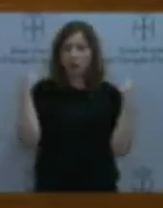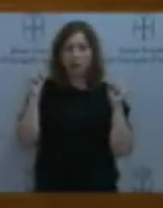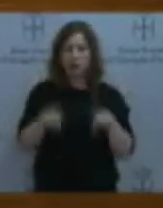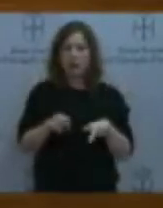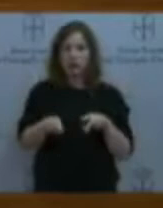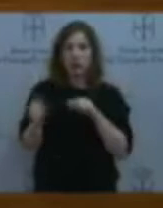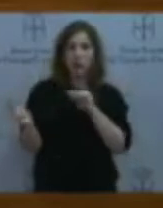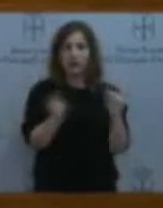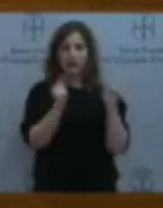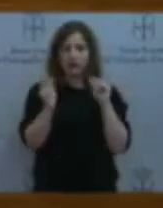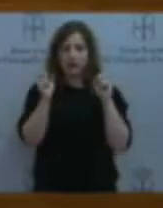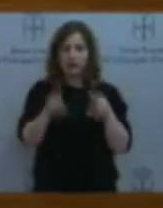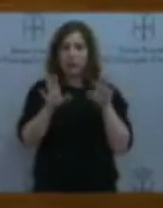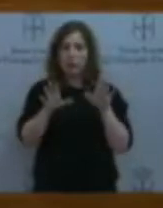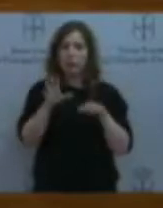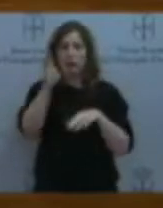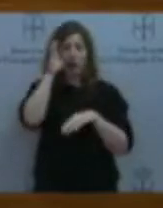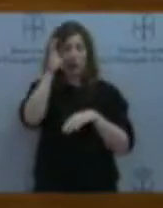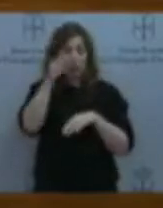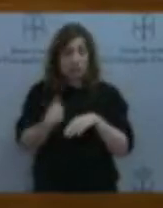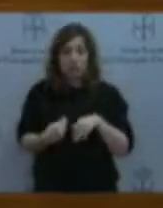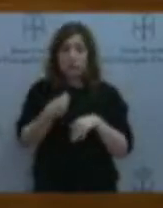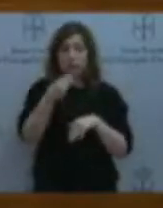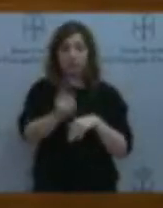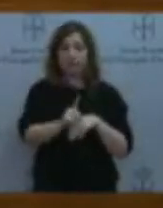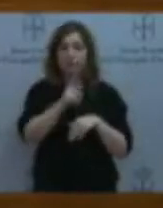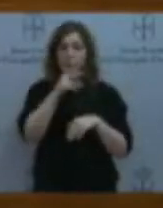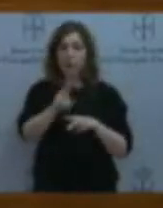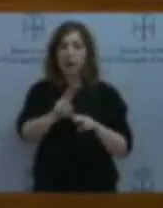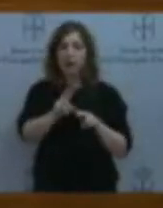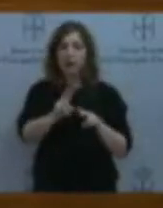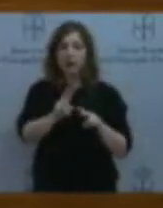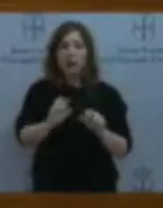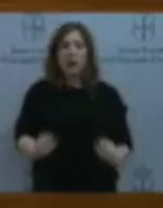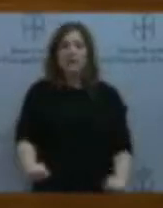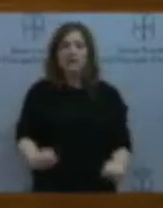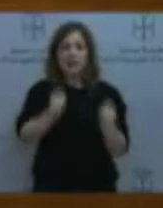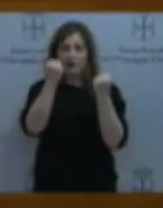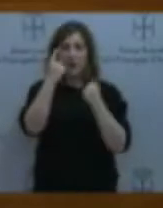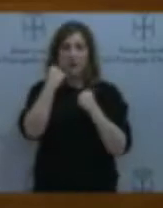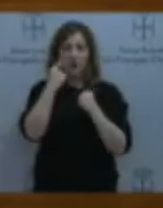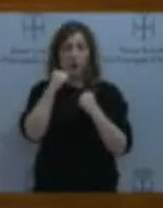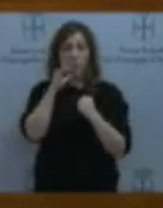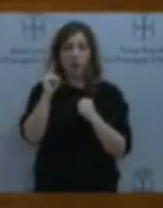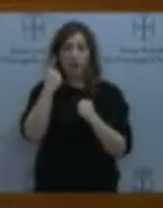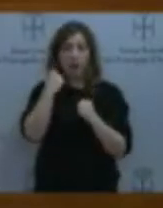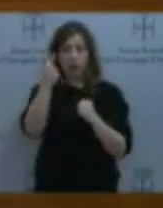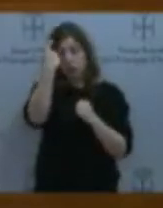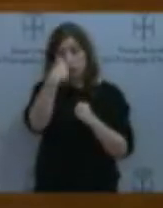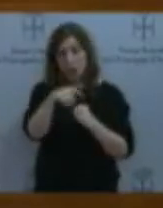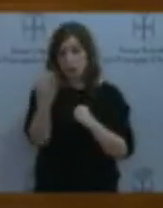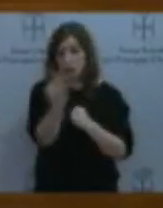discusión, pero es que no le escuchamos decir lo mismo cuando hablamos del rescate bancario. Los bancos sabemos ya que no van a devolver